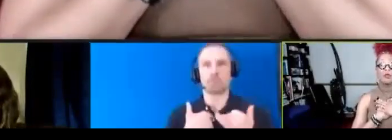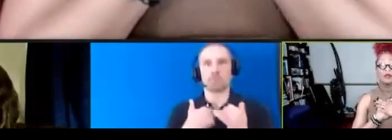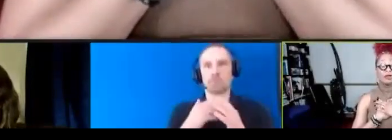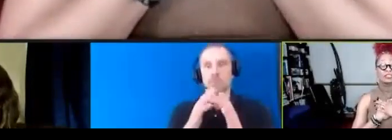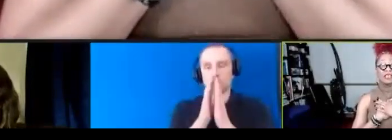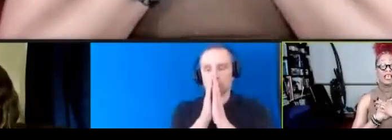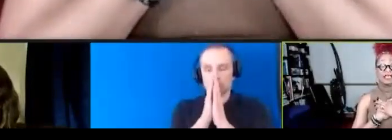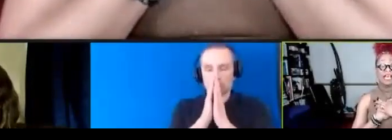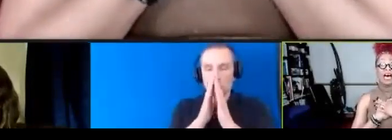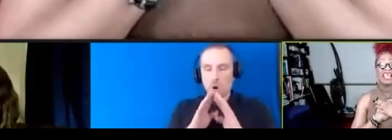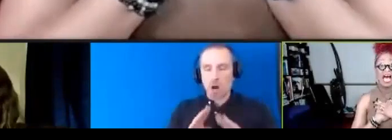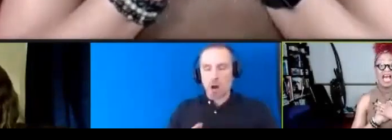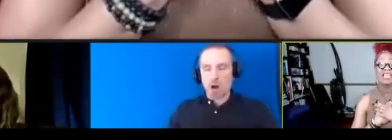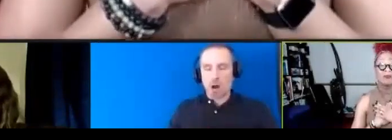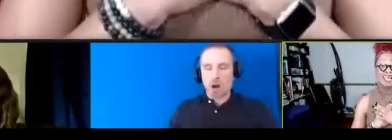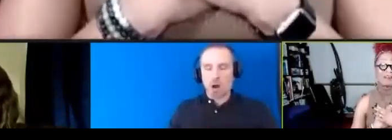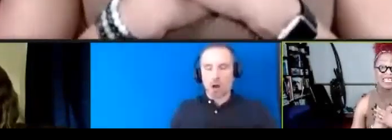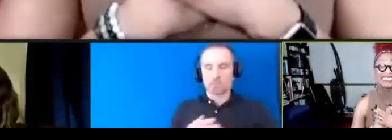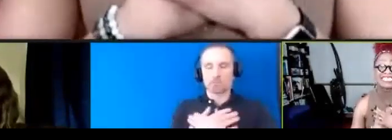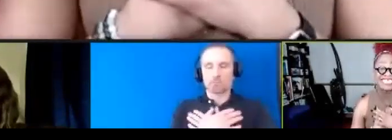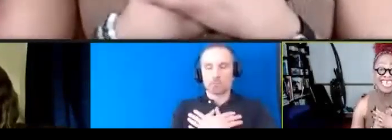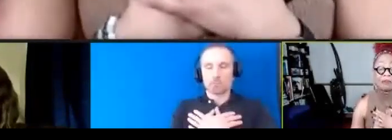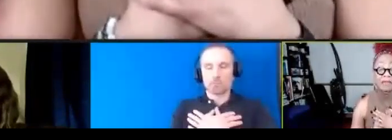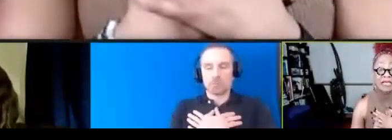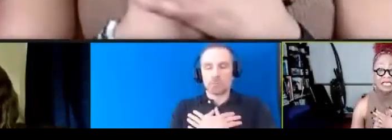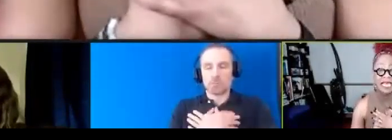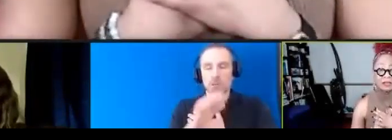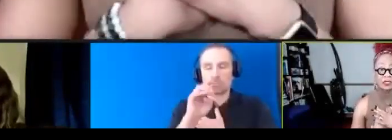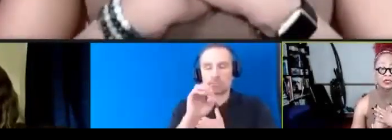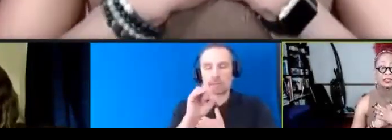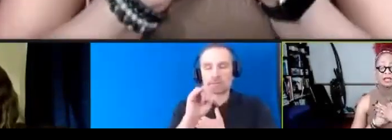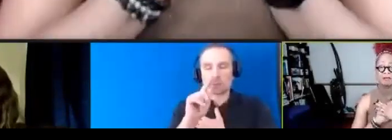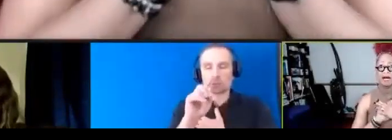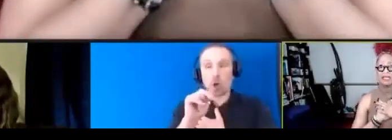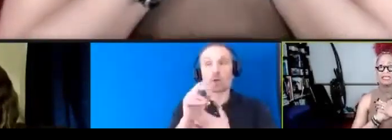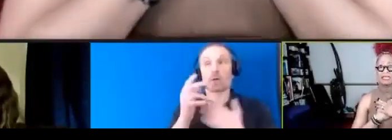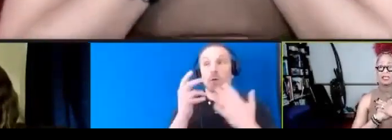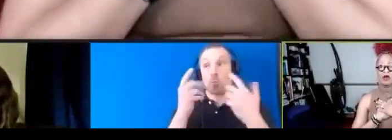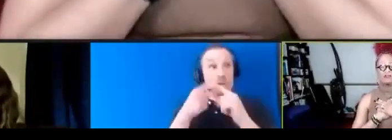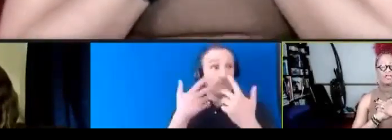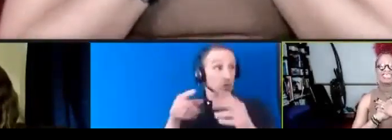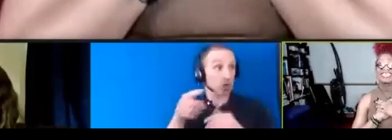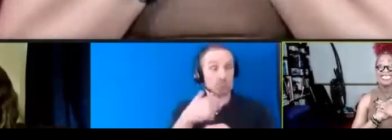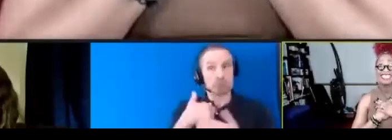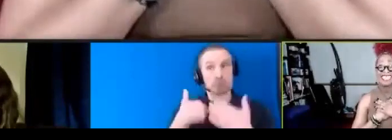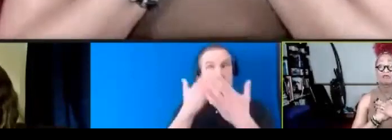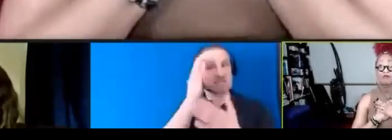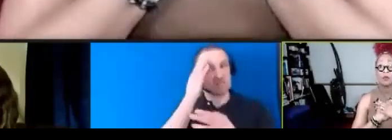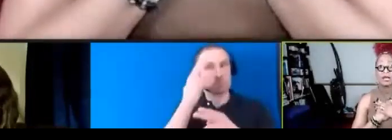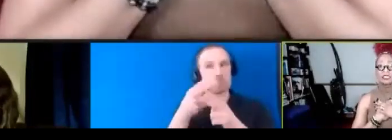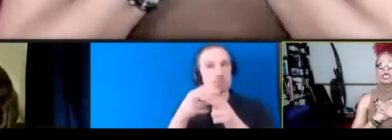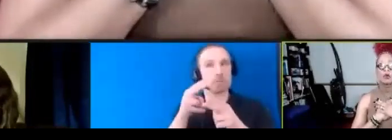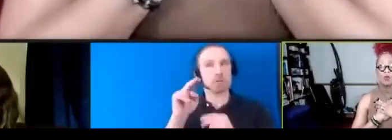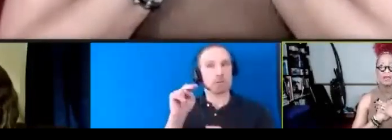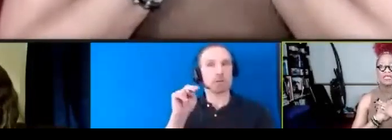recomiendo una siesta porque a veces las siestas son buenos para nuestro cuerpo y aquí respiren para adentro y para